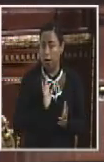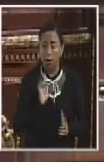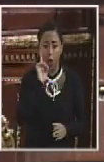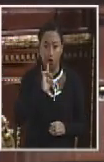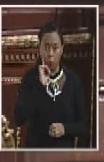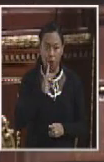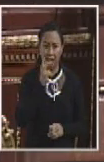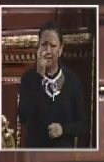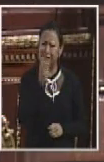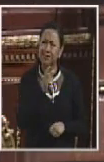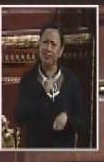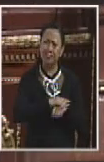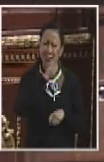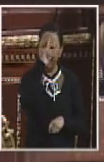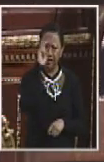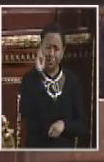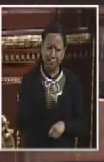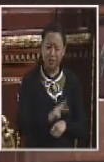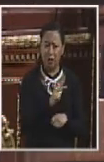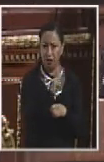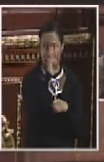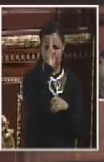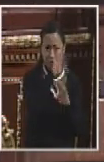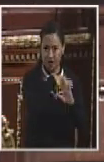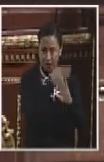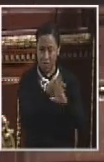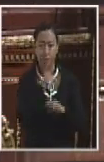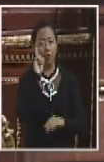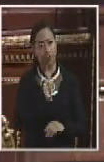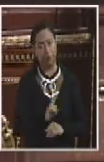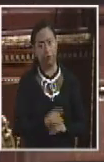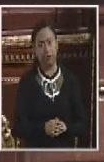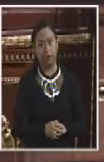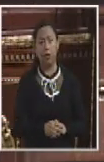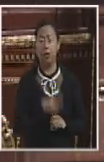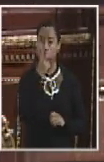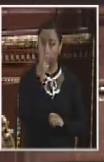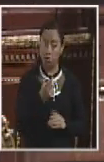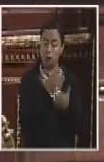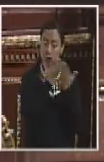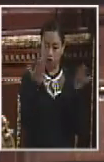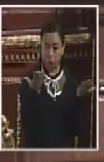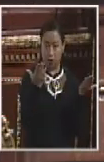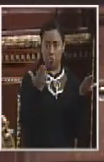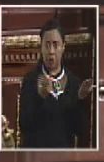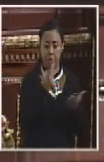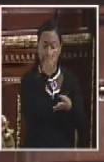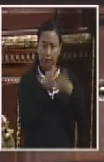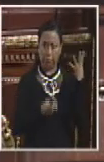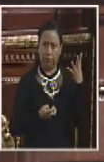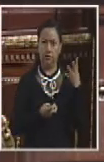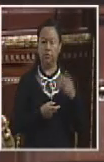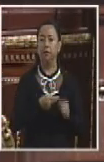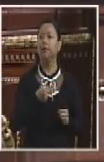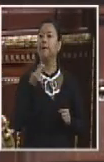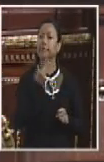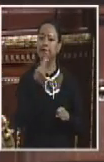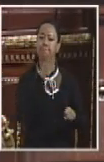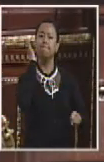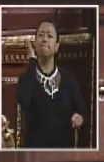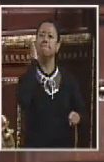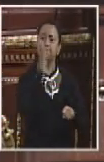más extrema de violencia contra la mujer. Es por tal motivo que estos delitos merecen contar con una